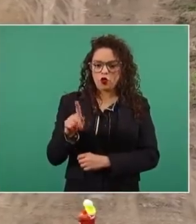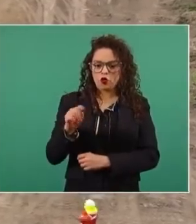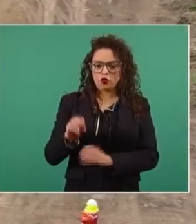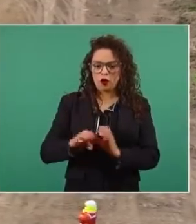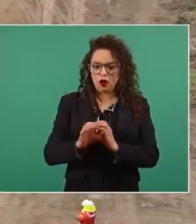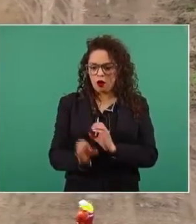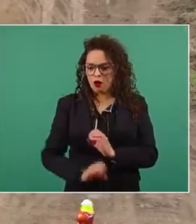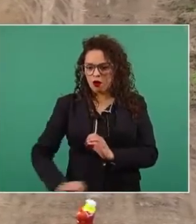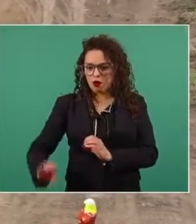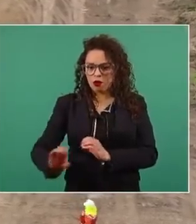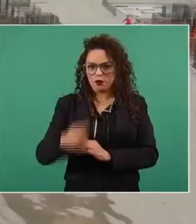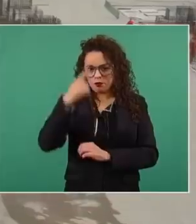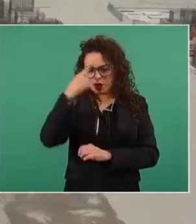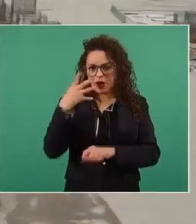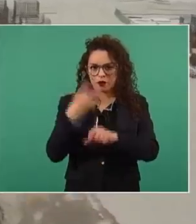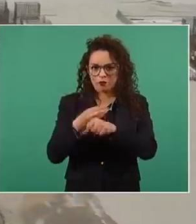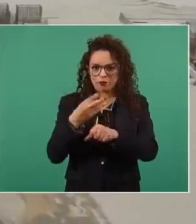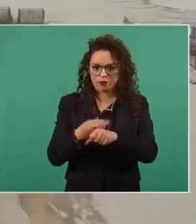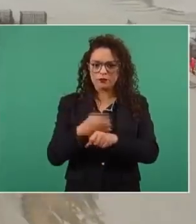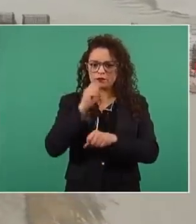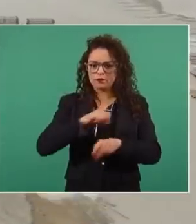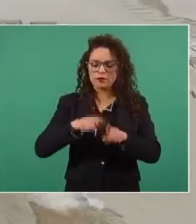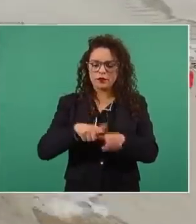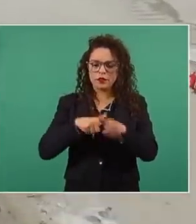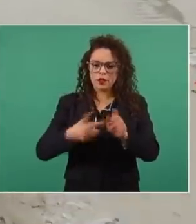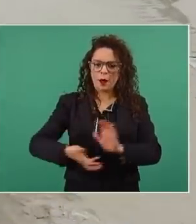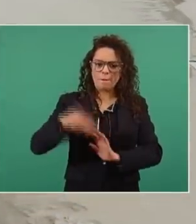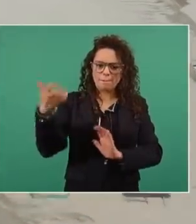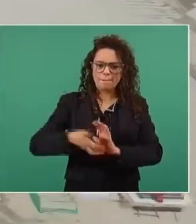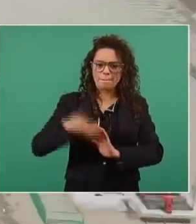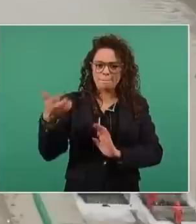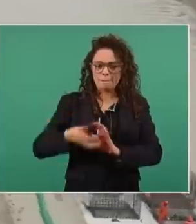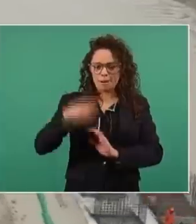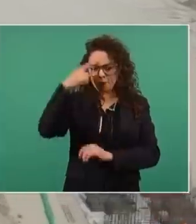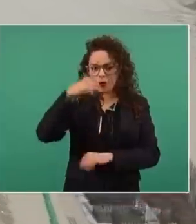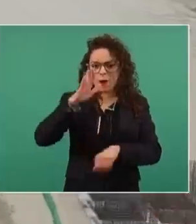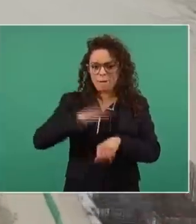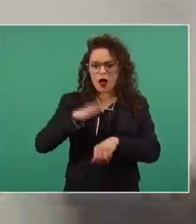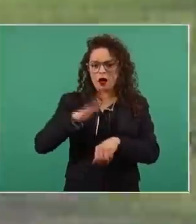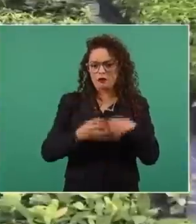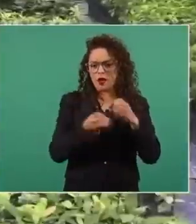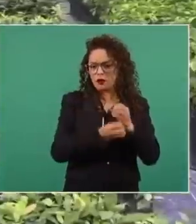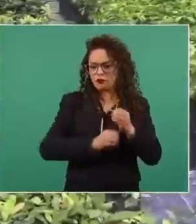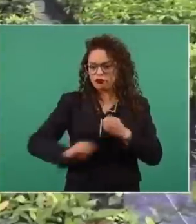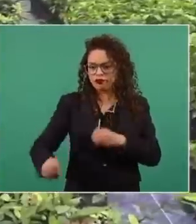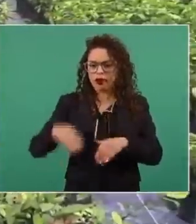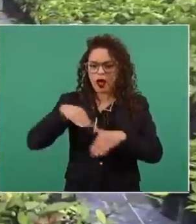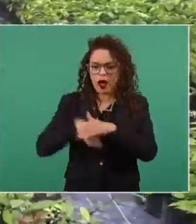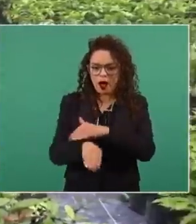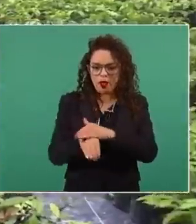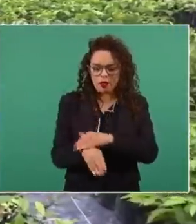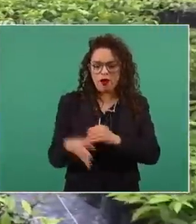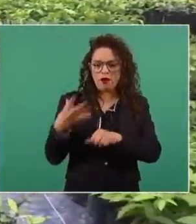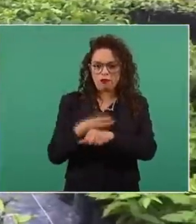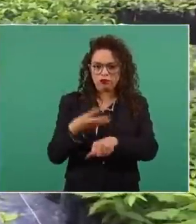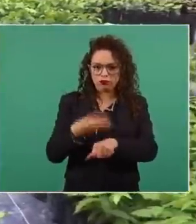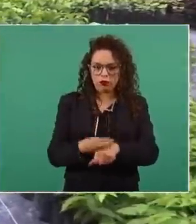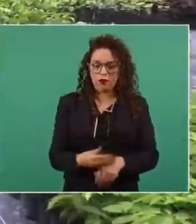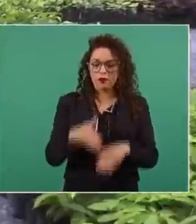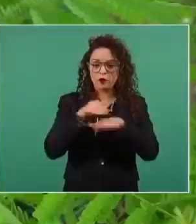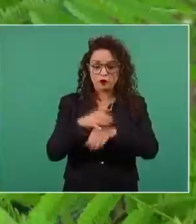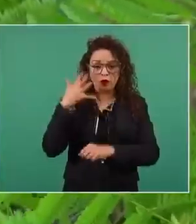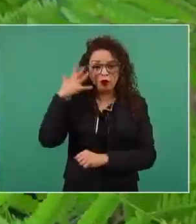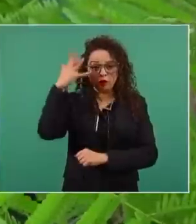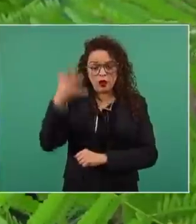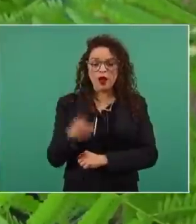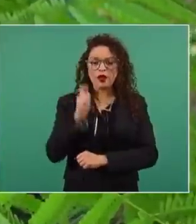procesador Cactus y en el acueducto continúa la excavación de zanja en sitio para la colocación de tubería. En materia de sustentabilidad, continúa el cultivo